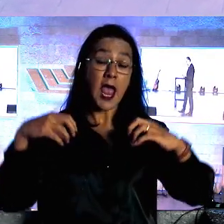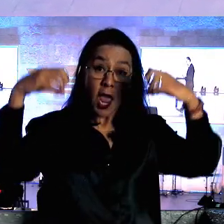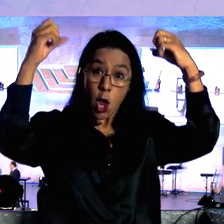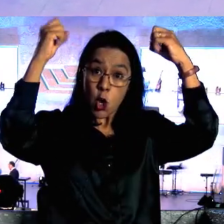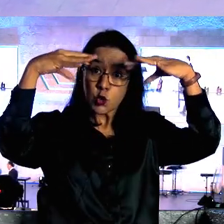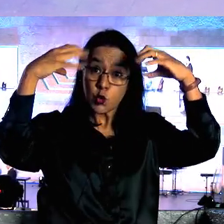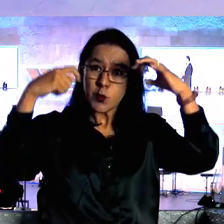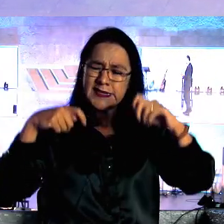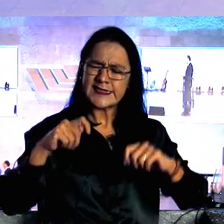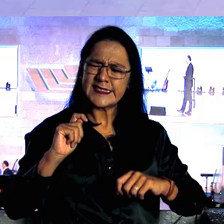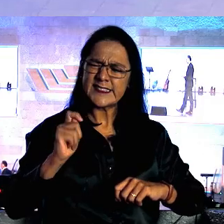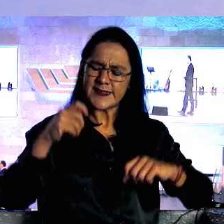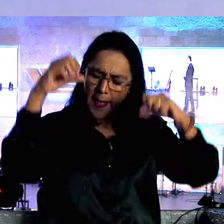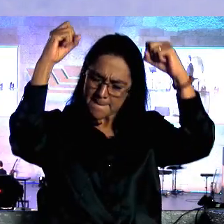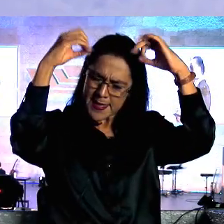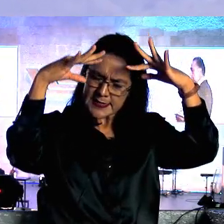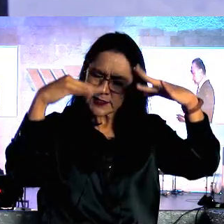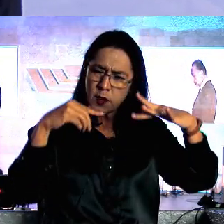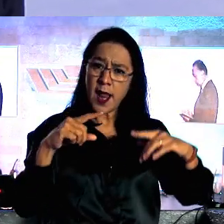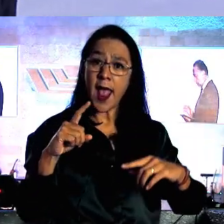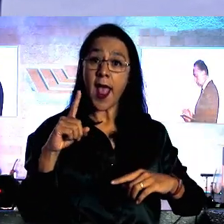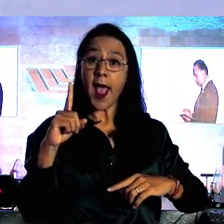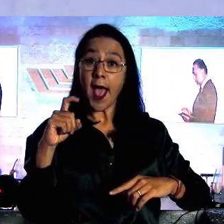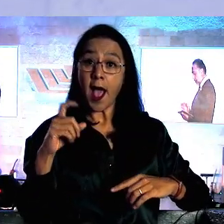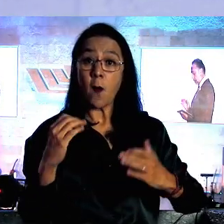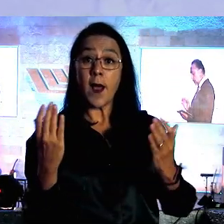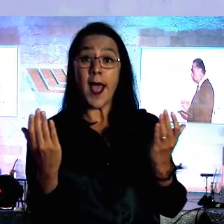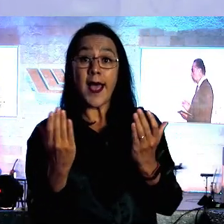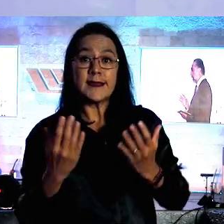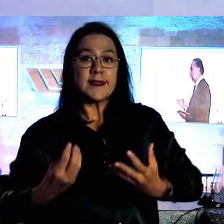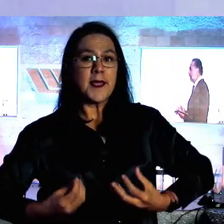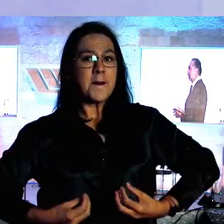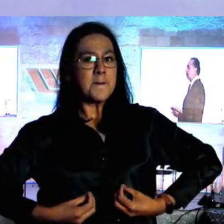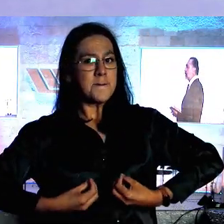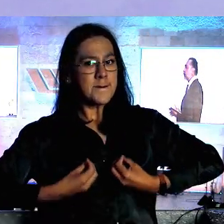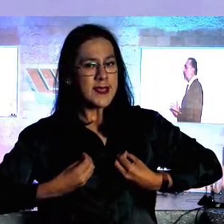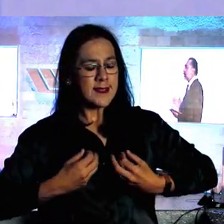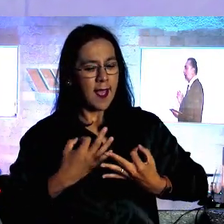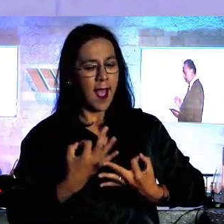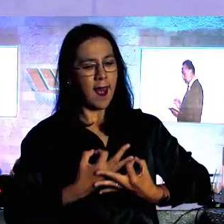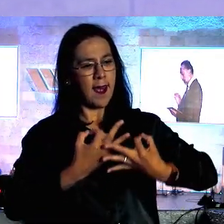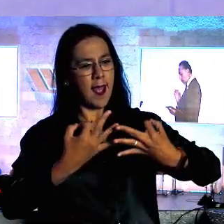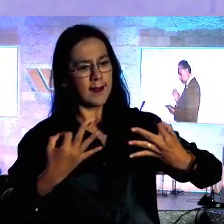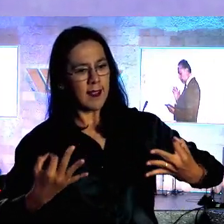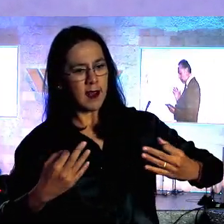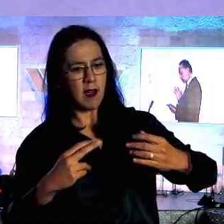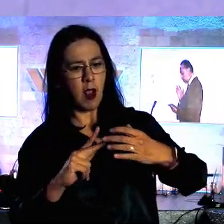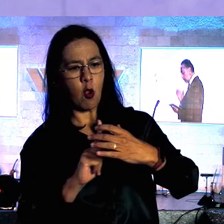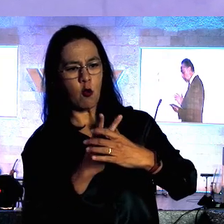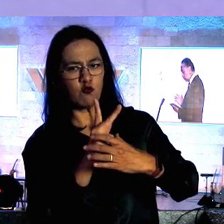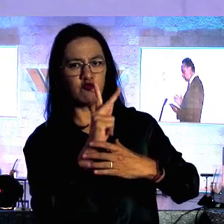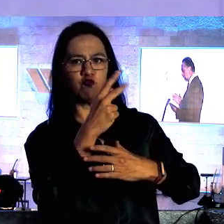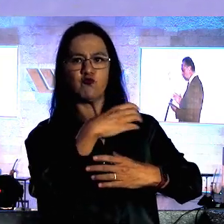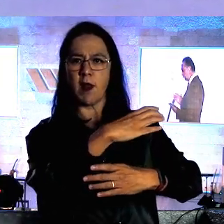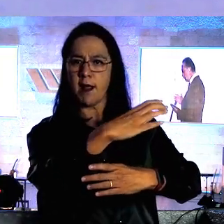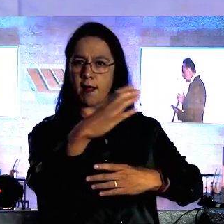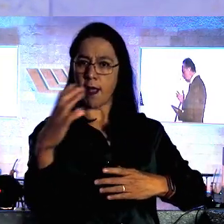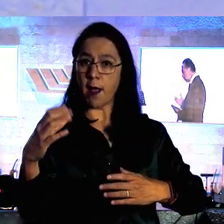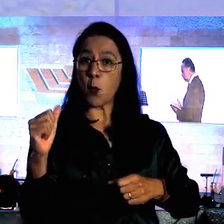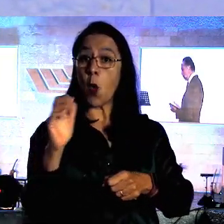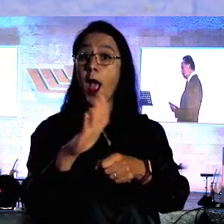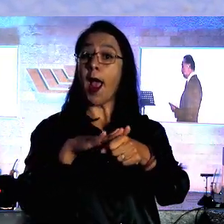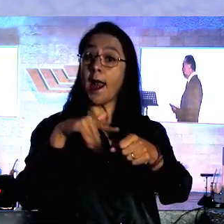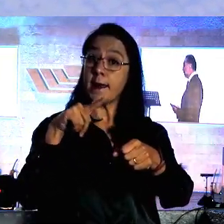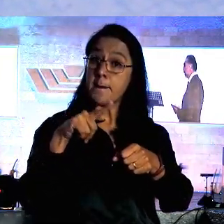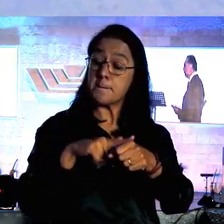porque el agua produce vida, el agua produce que la tierra sea fértil, el agua produce que los animales